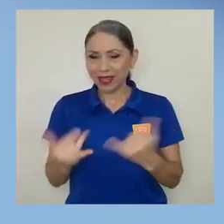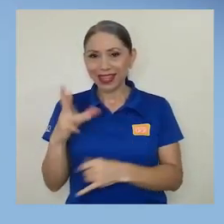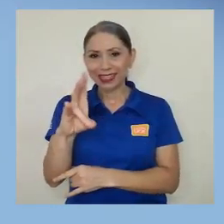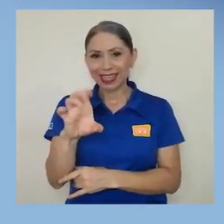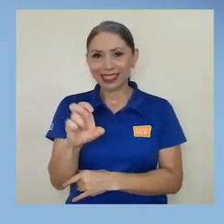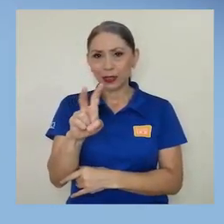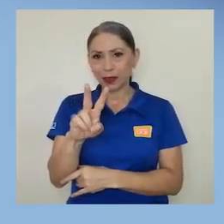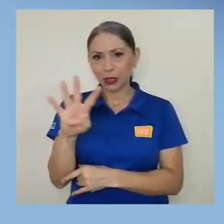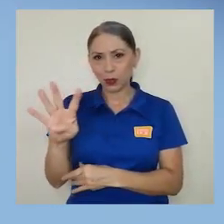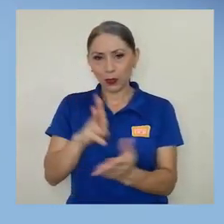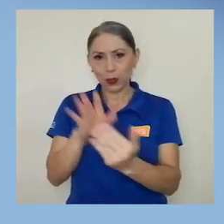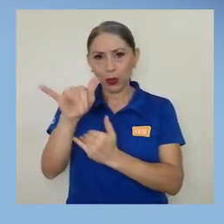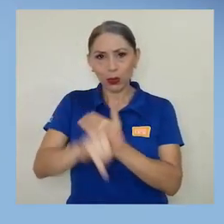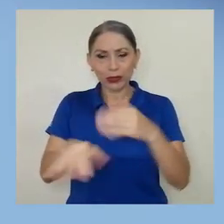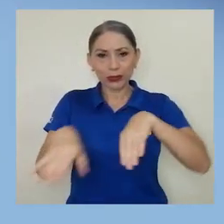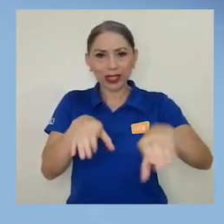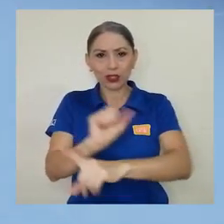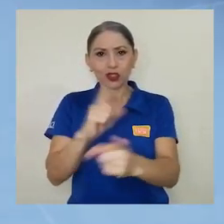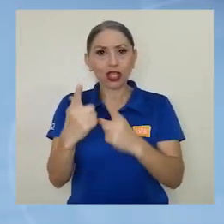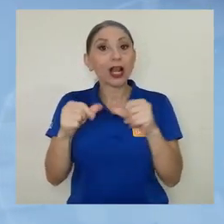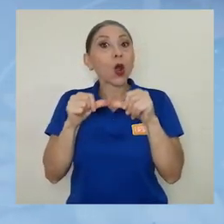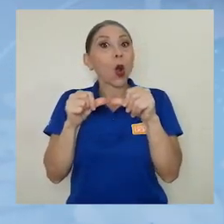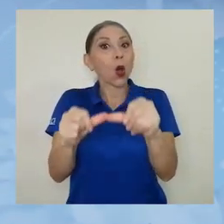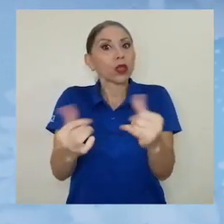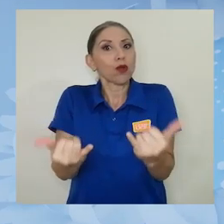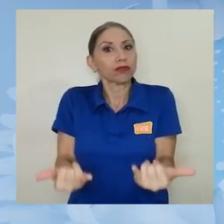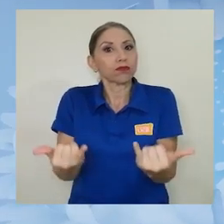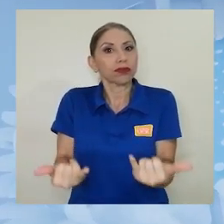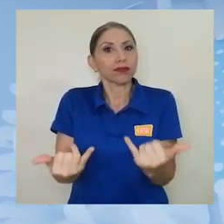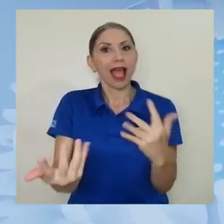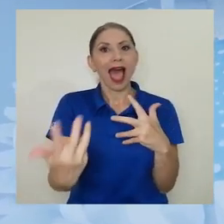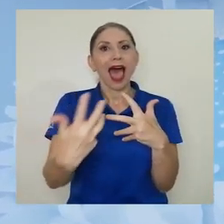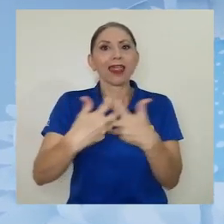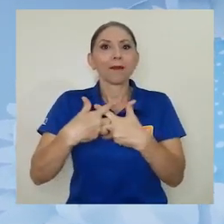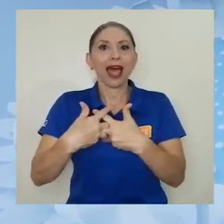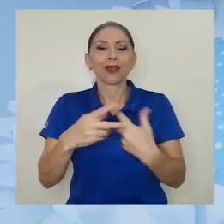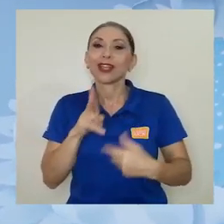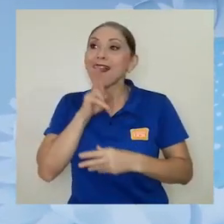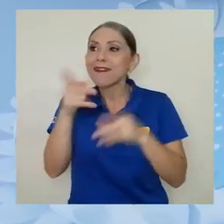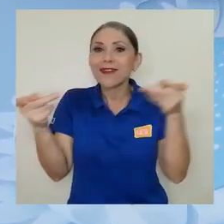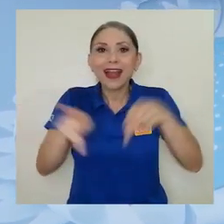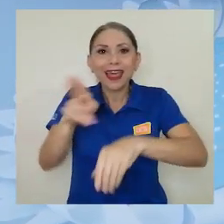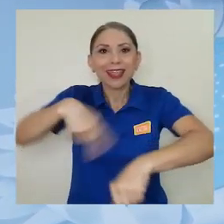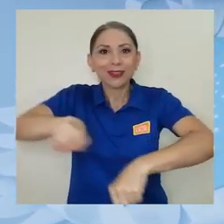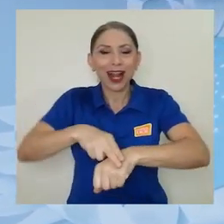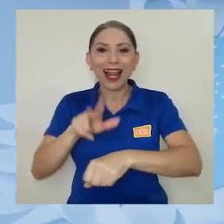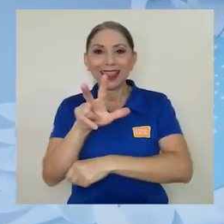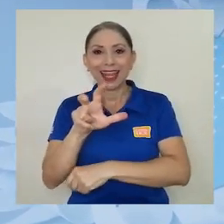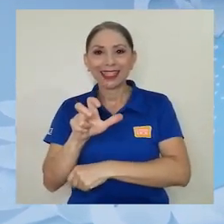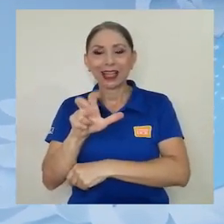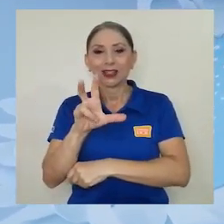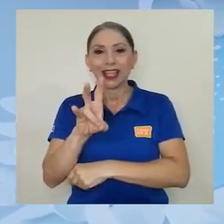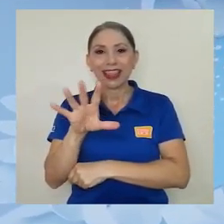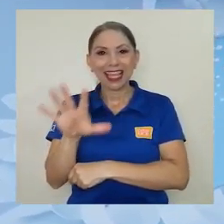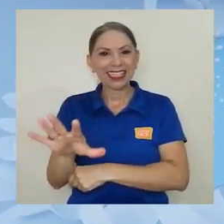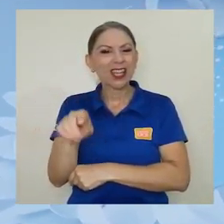Actualmente, 724 proyectos de acción social continúan en vigencia, adaptados a la realidad nacional. 375